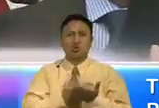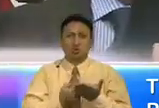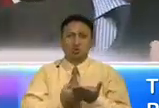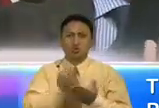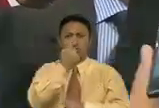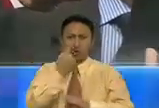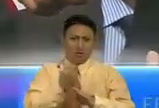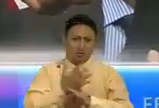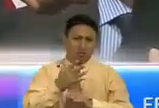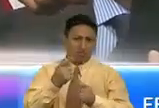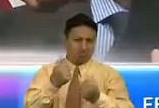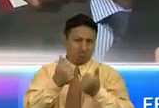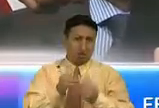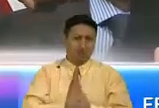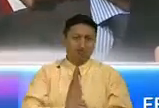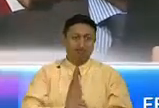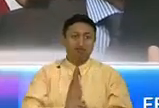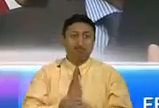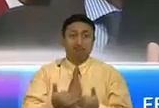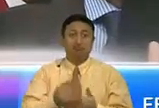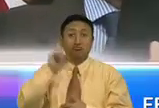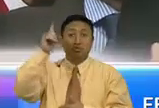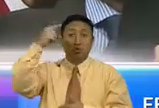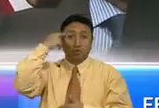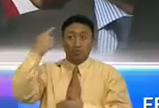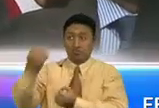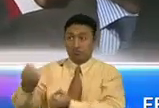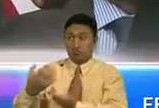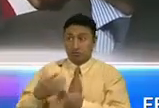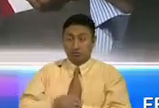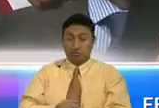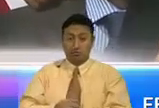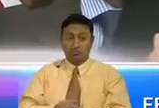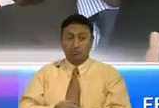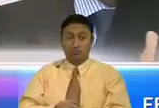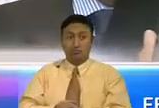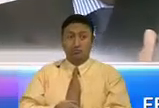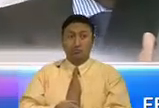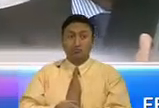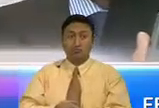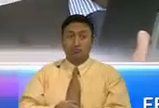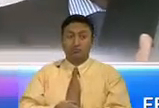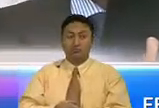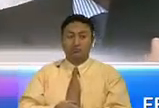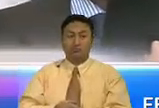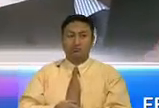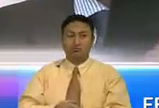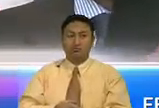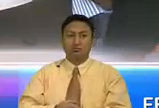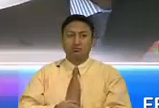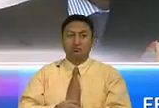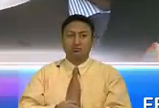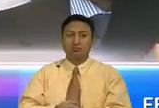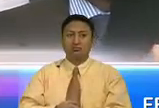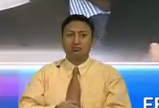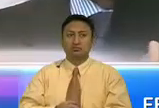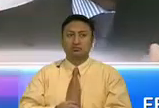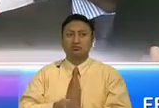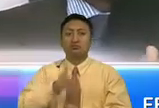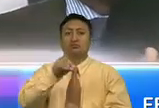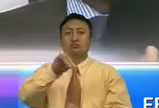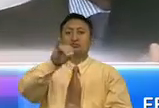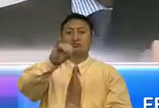hoy, el Gobierno Nacional nos ha informado de que se suspende totalmente el incremento de